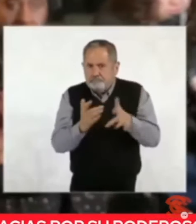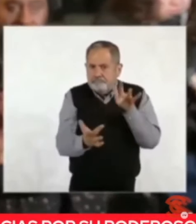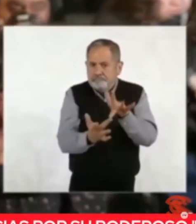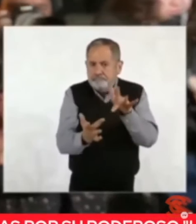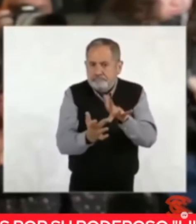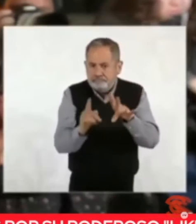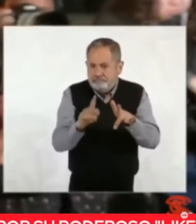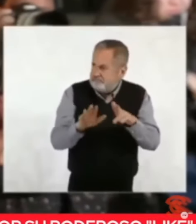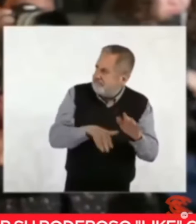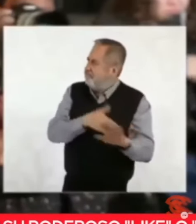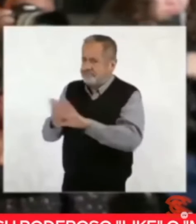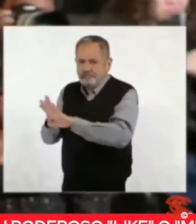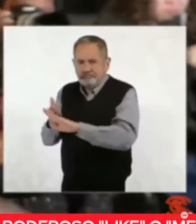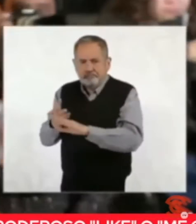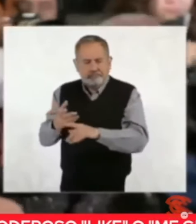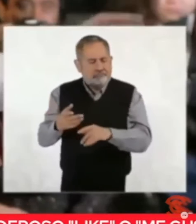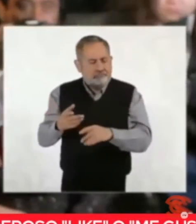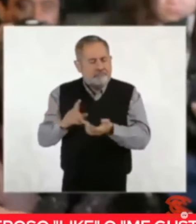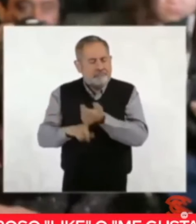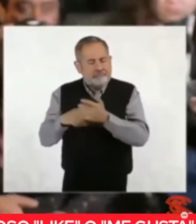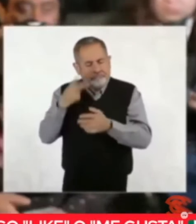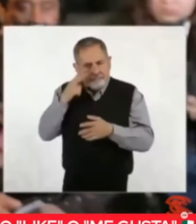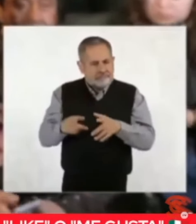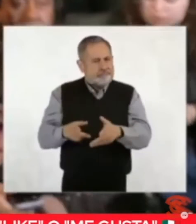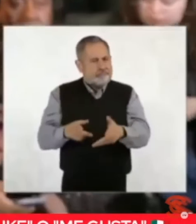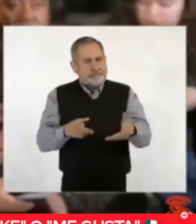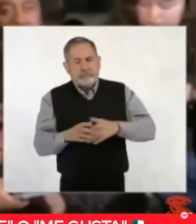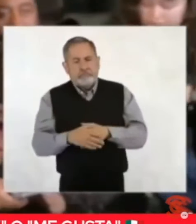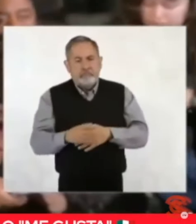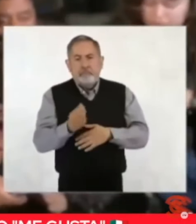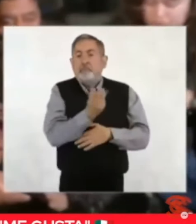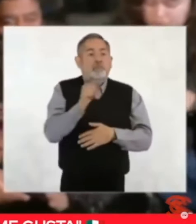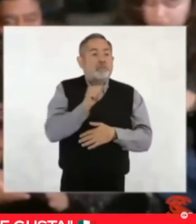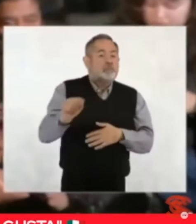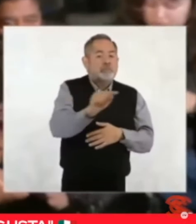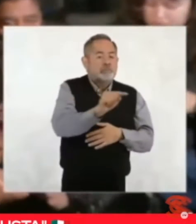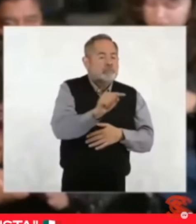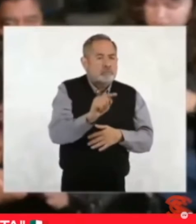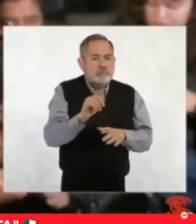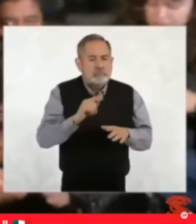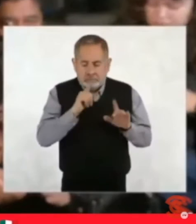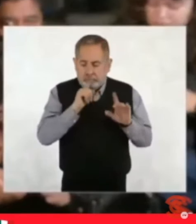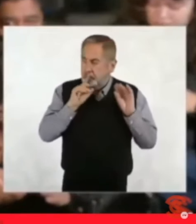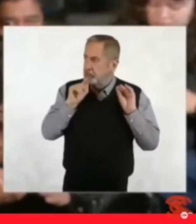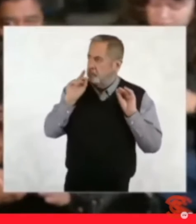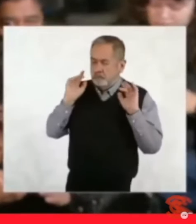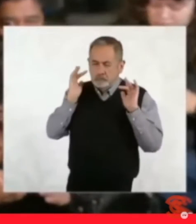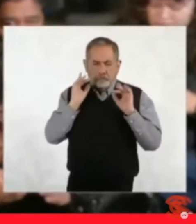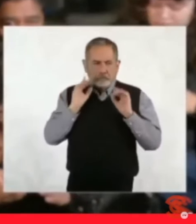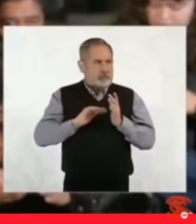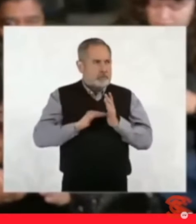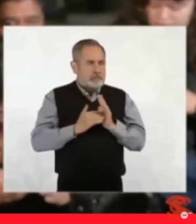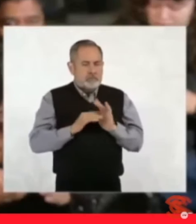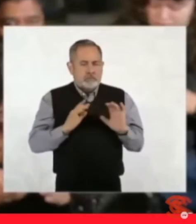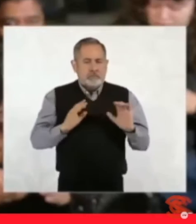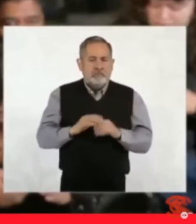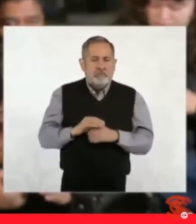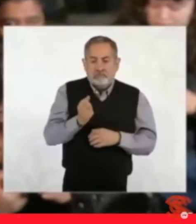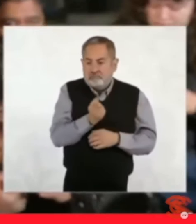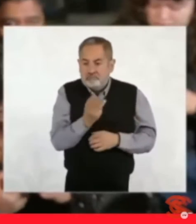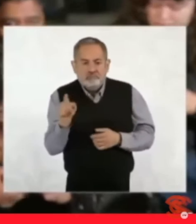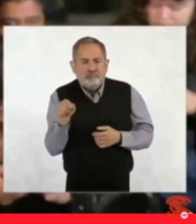al gobierno estadounidense. En ese momento muchos decidieron hacer mutis, silencio estratégico, otros más